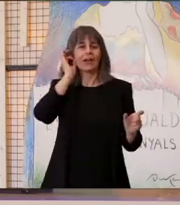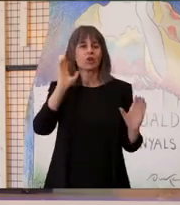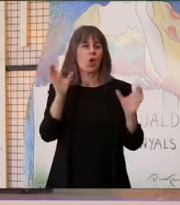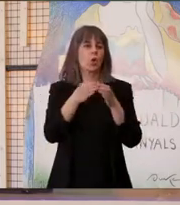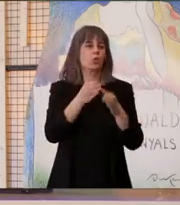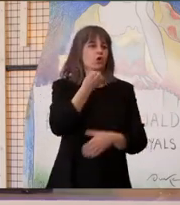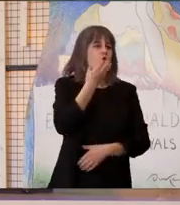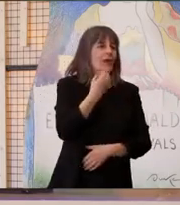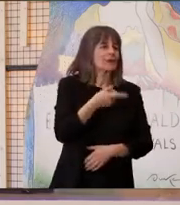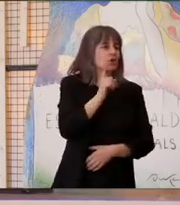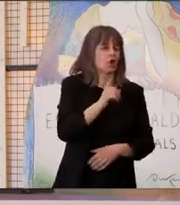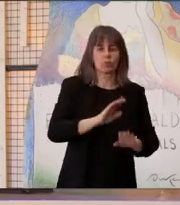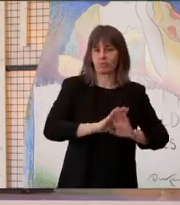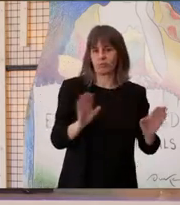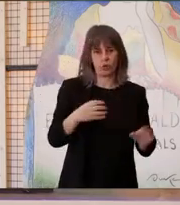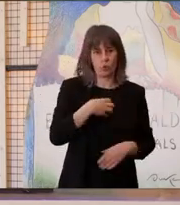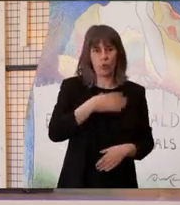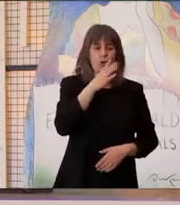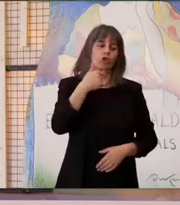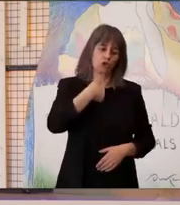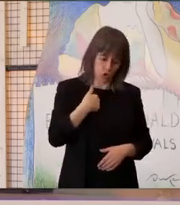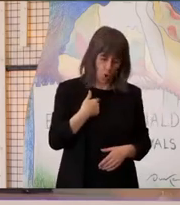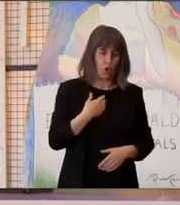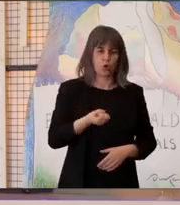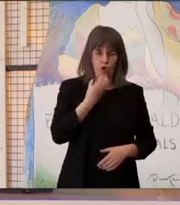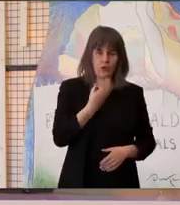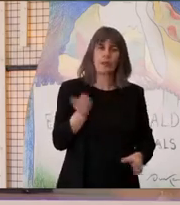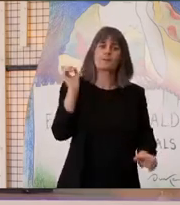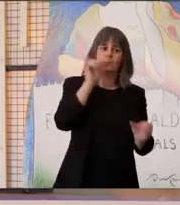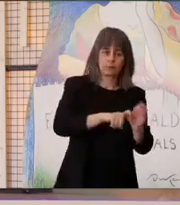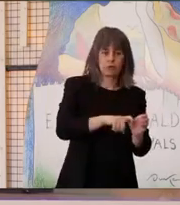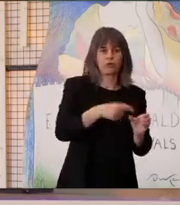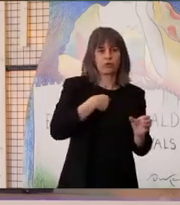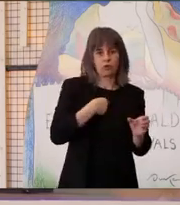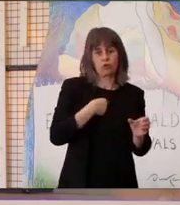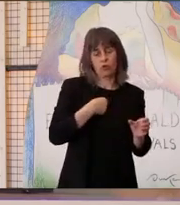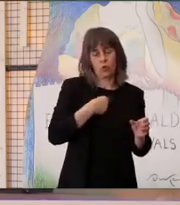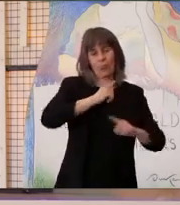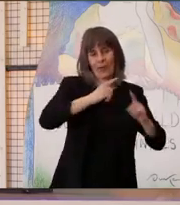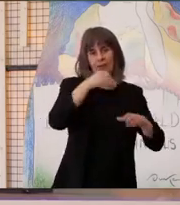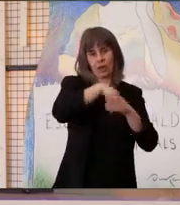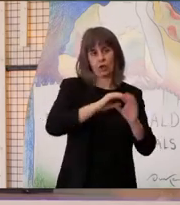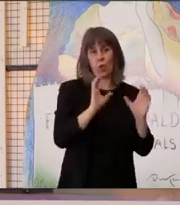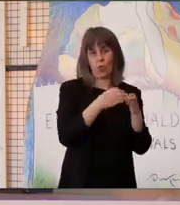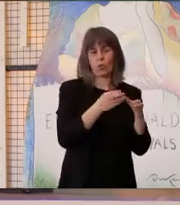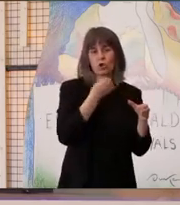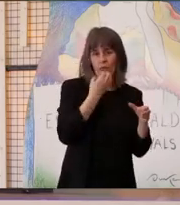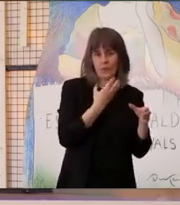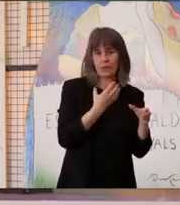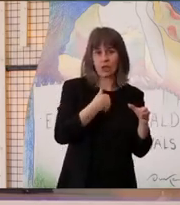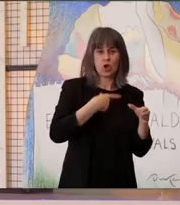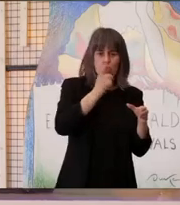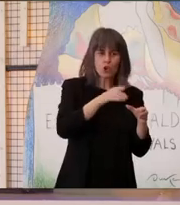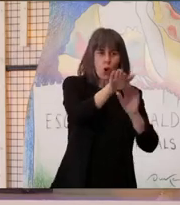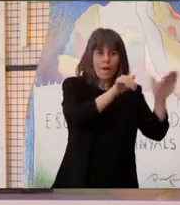socialista porque yo sea una militante o una dirigente del partido socialista que queríamos escuchar a